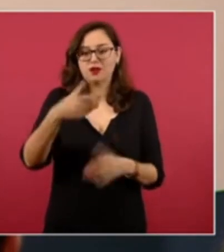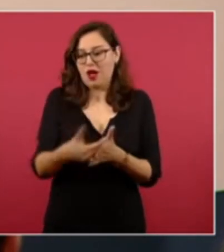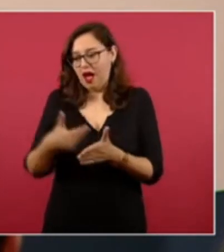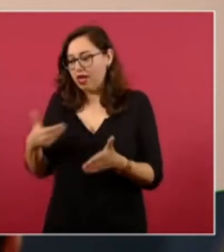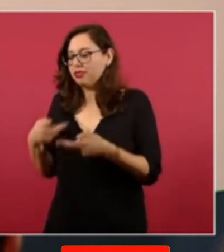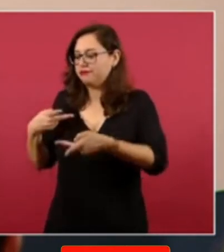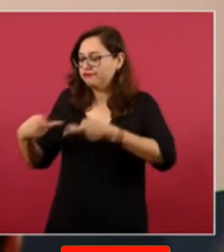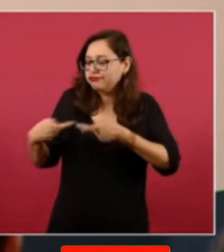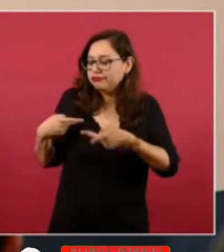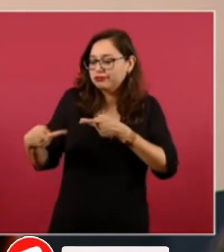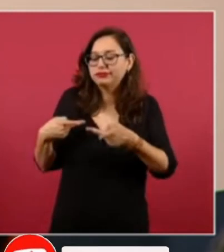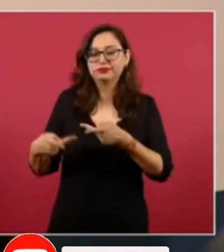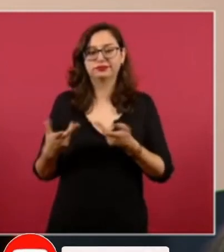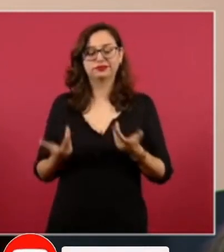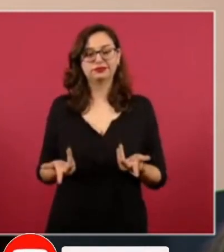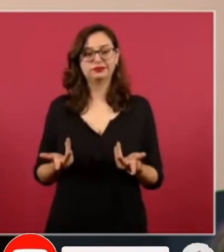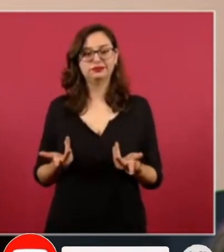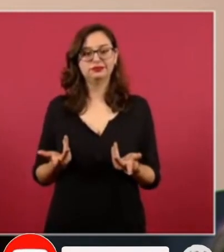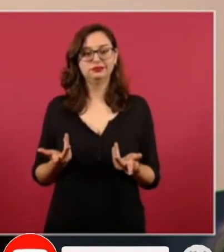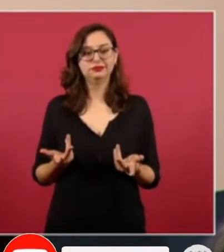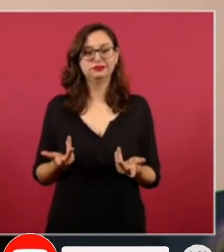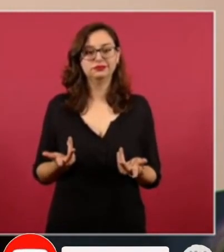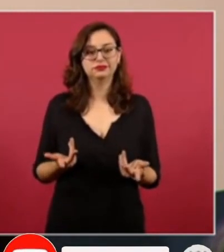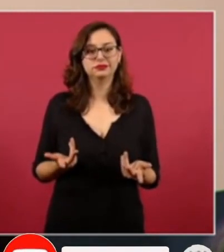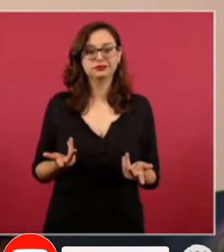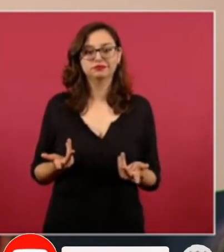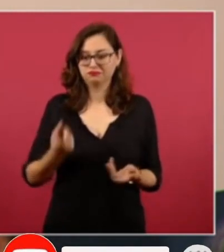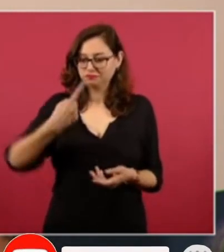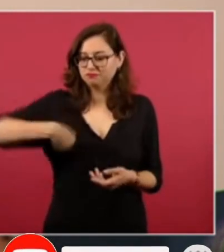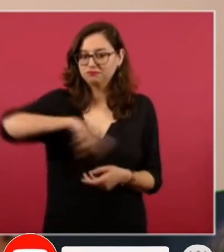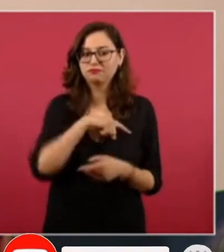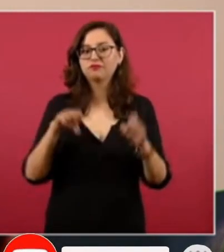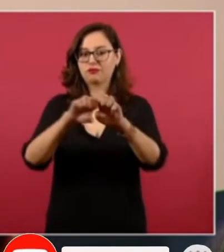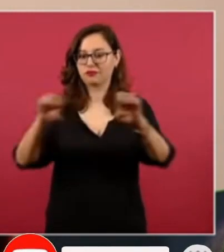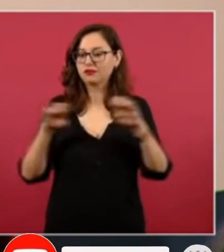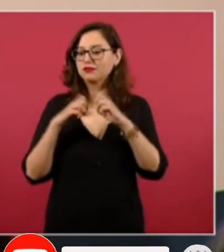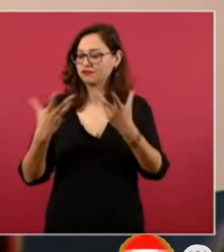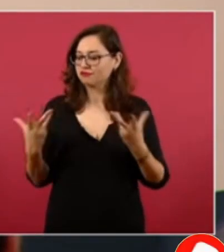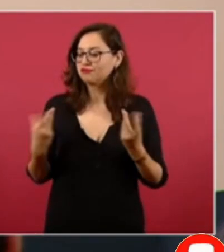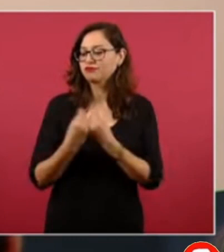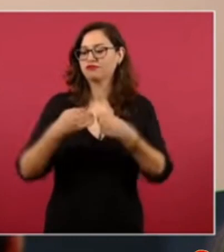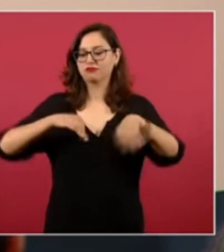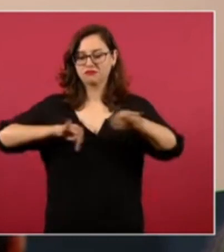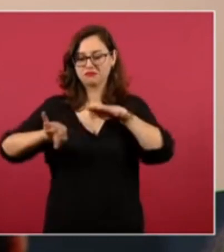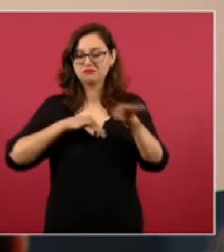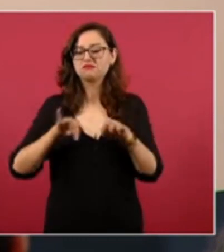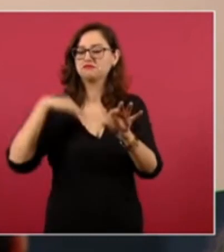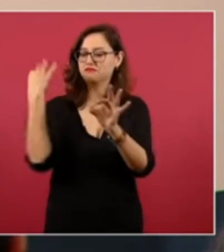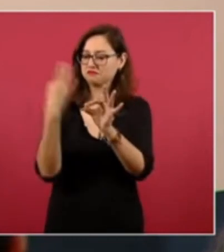Podemos hacer muchas cosas si trabajamos en equipo, si hay eficiencia